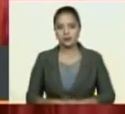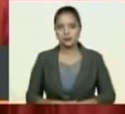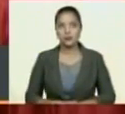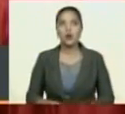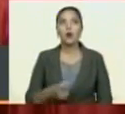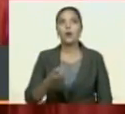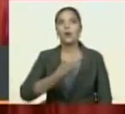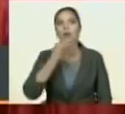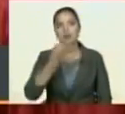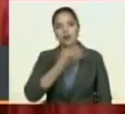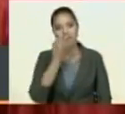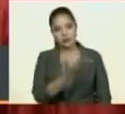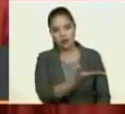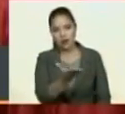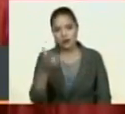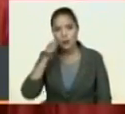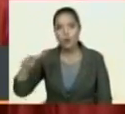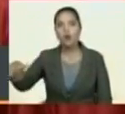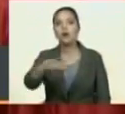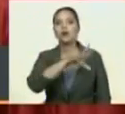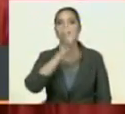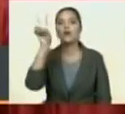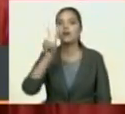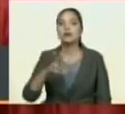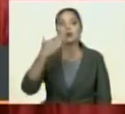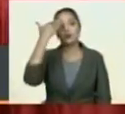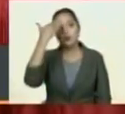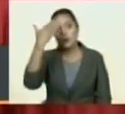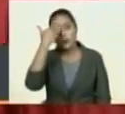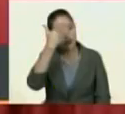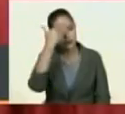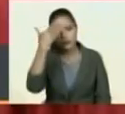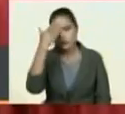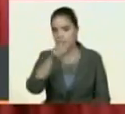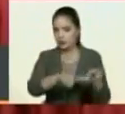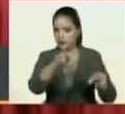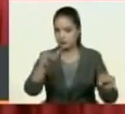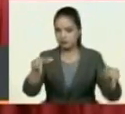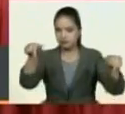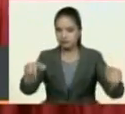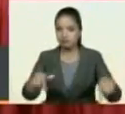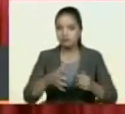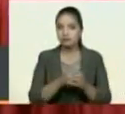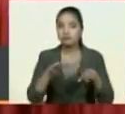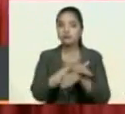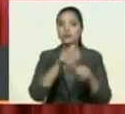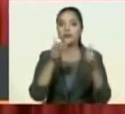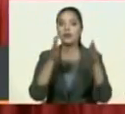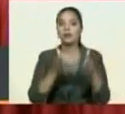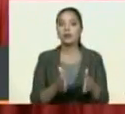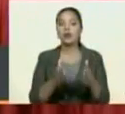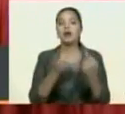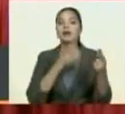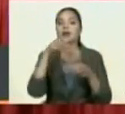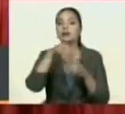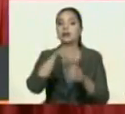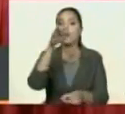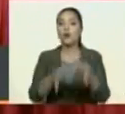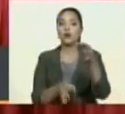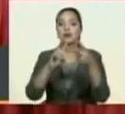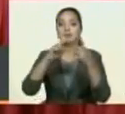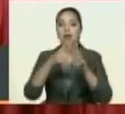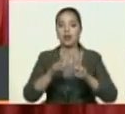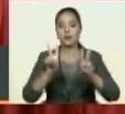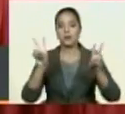buenas tardes a todo el pueblo de Venezuela, saludar a las autoridades presentes, el Ministerio del Poder Popular para Relaciones Interiores, Justicia y